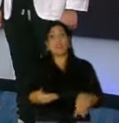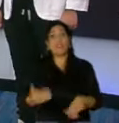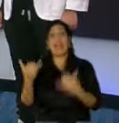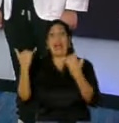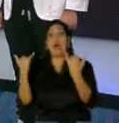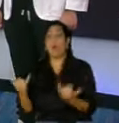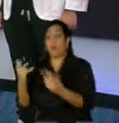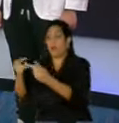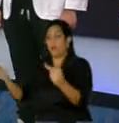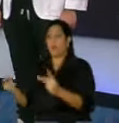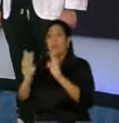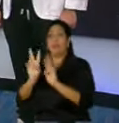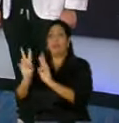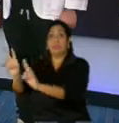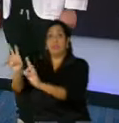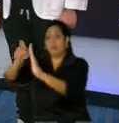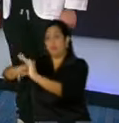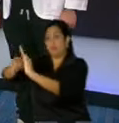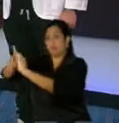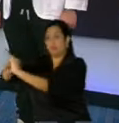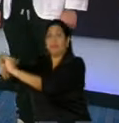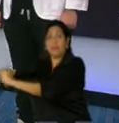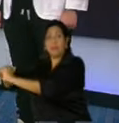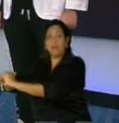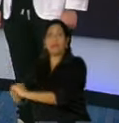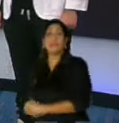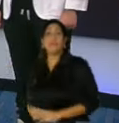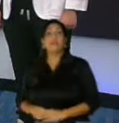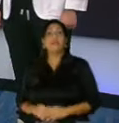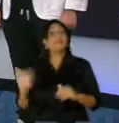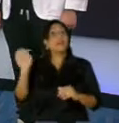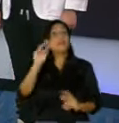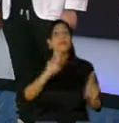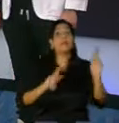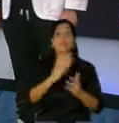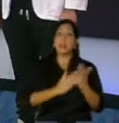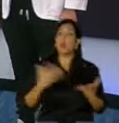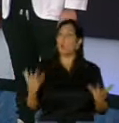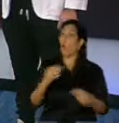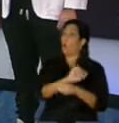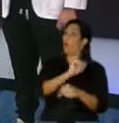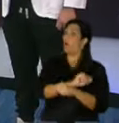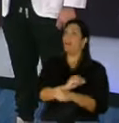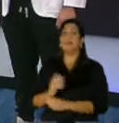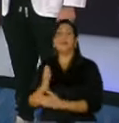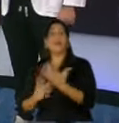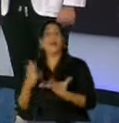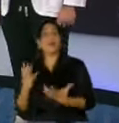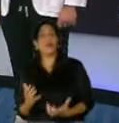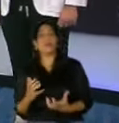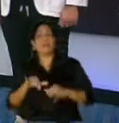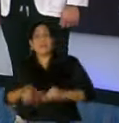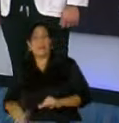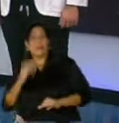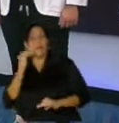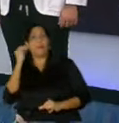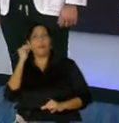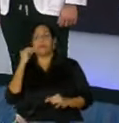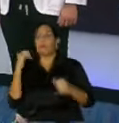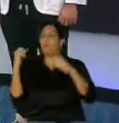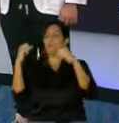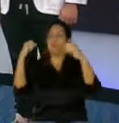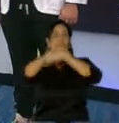habido protestas entre las personas que quieren trabajar y las personas que pues quieren mantenerse en cuarentena lo cual ha llevado a mayor exposición y pues un